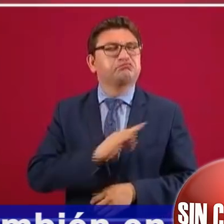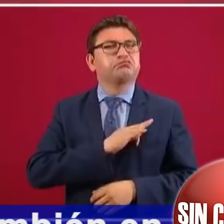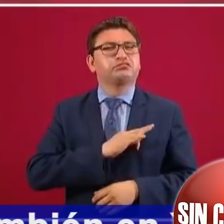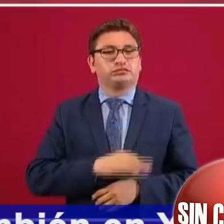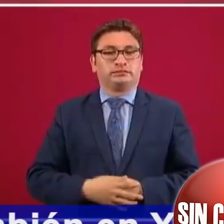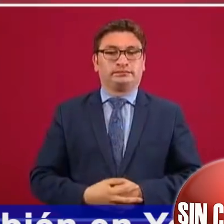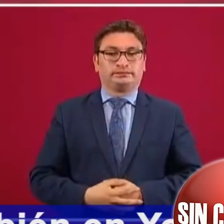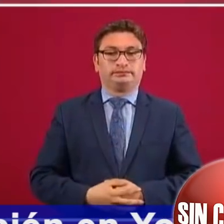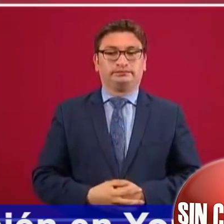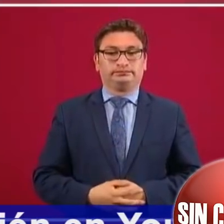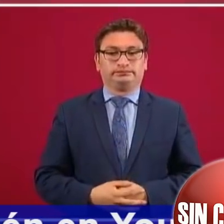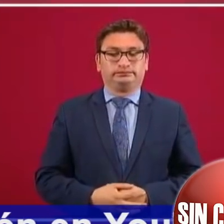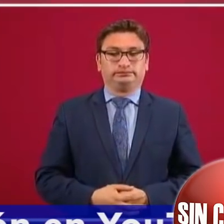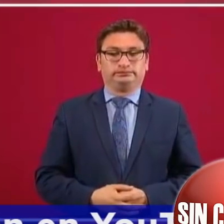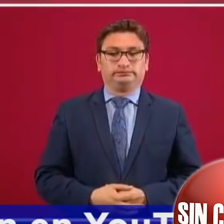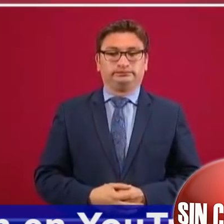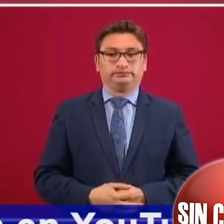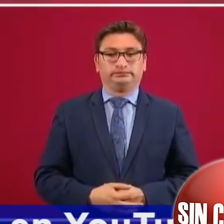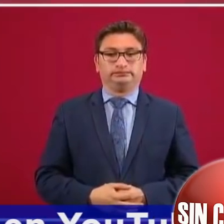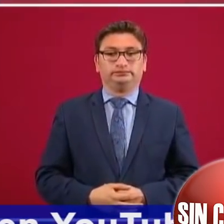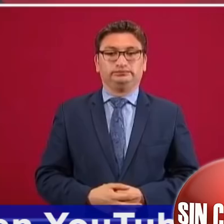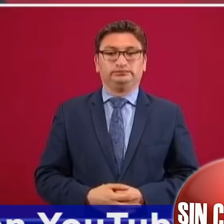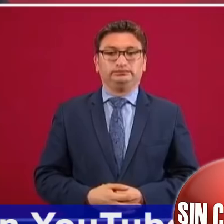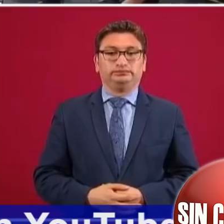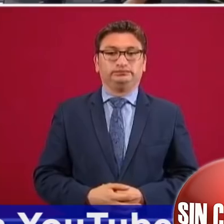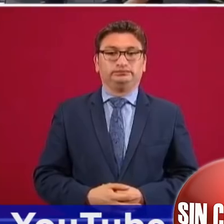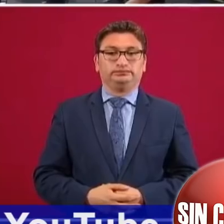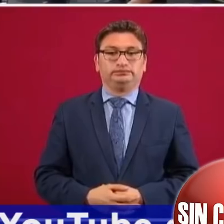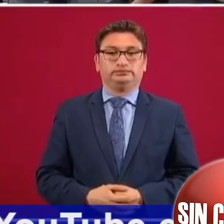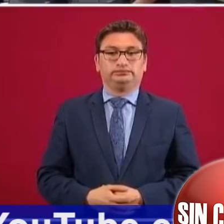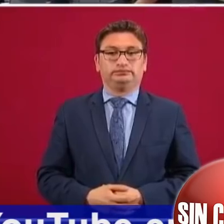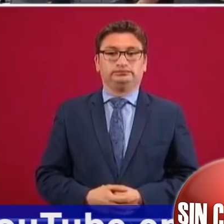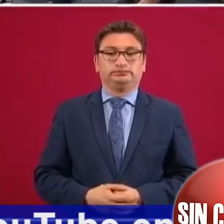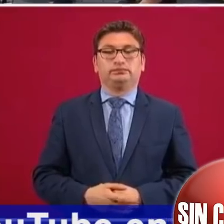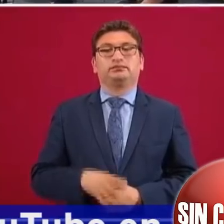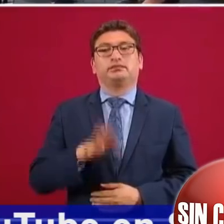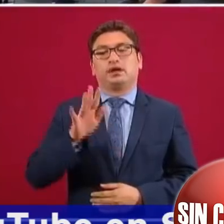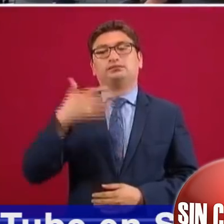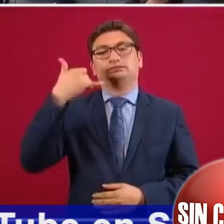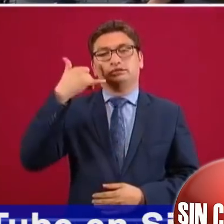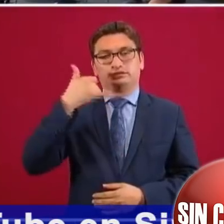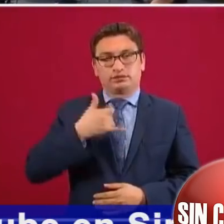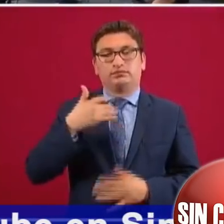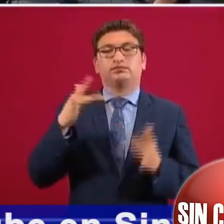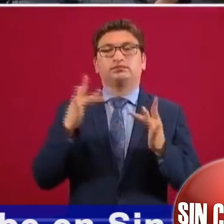Nada más lo de Trump. Lo de la llamada, muy bien, en muy buenos términos.